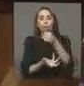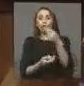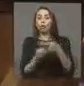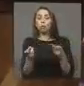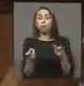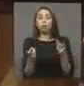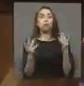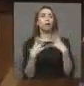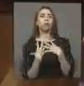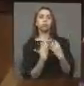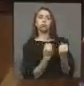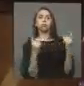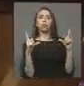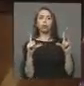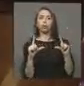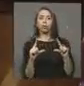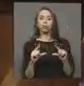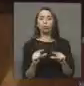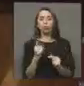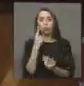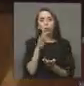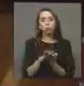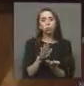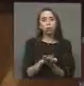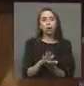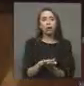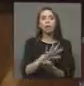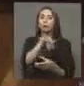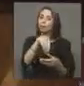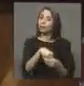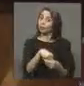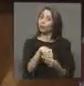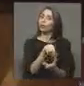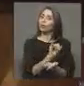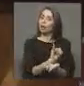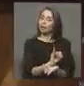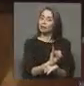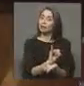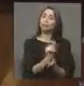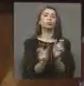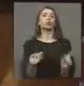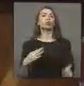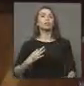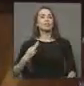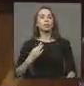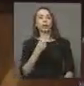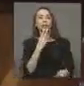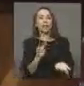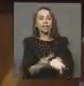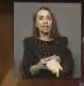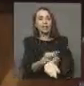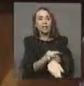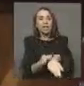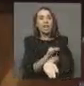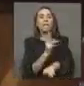se fue haciendo cada vez más evidente dentro de la institucionalidad y la ciudadanía de la provincia de